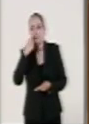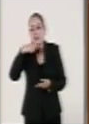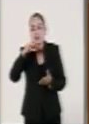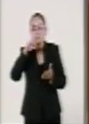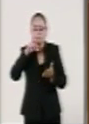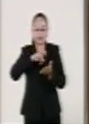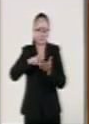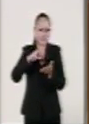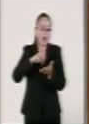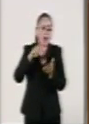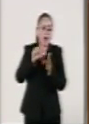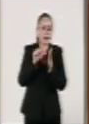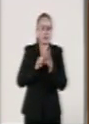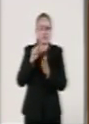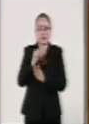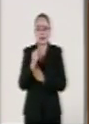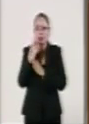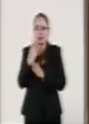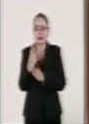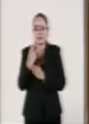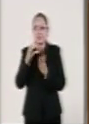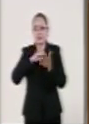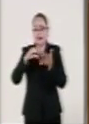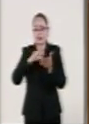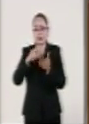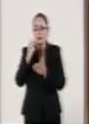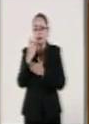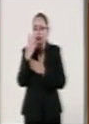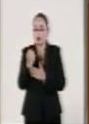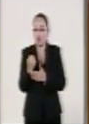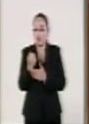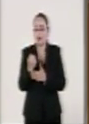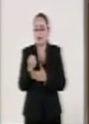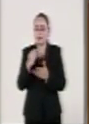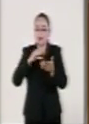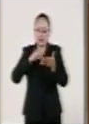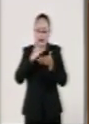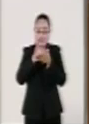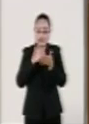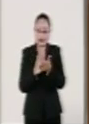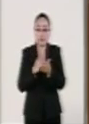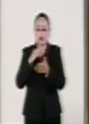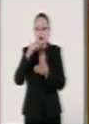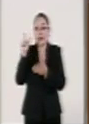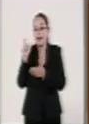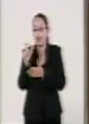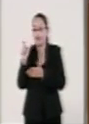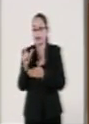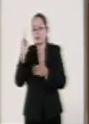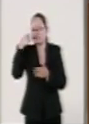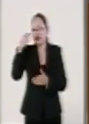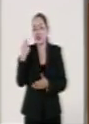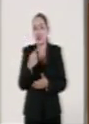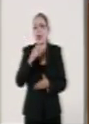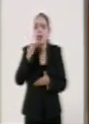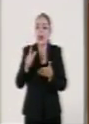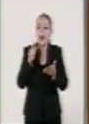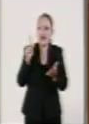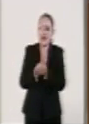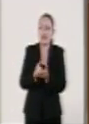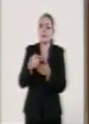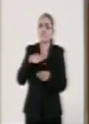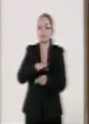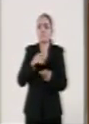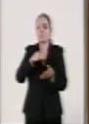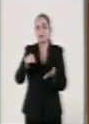artículo 73, fracción 29, inciso X, para expedir la ley general que establezca